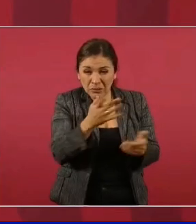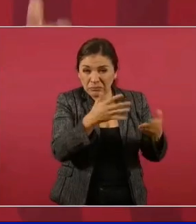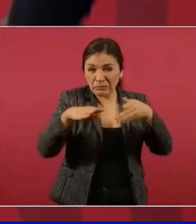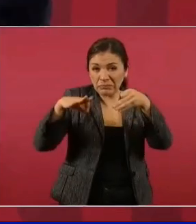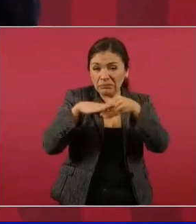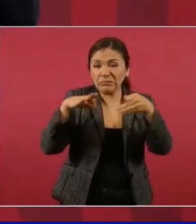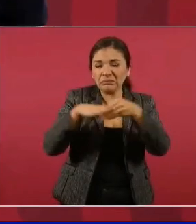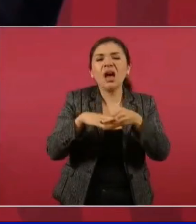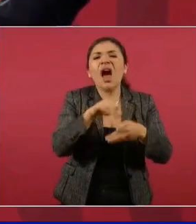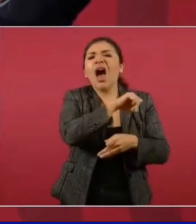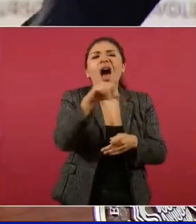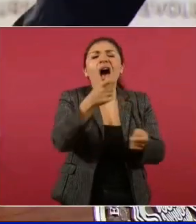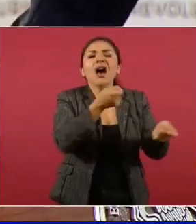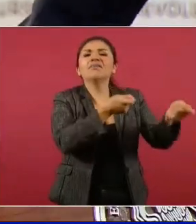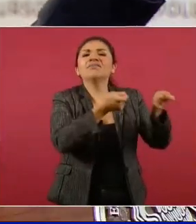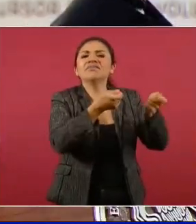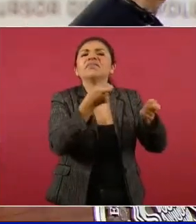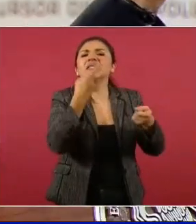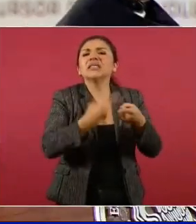por